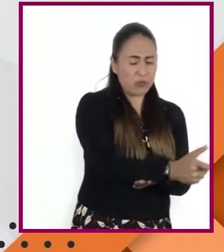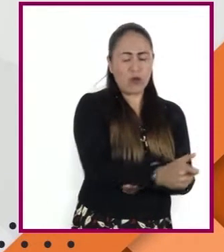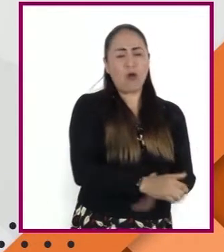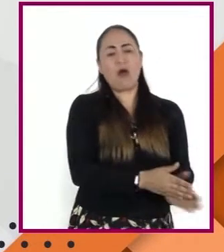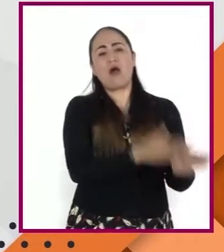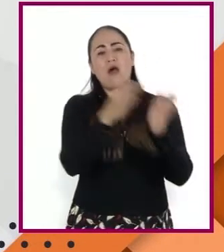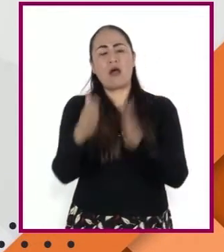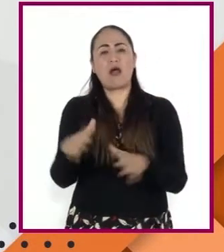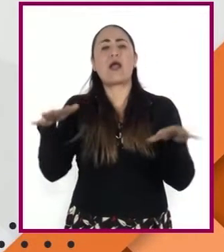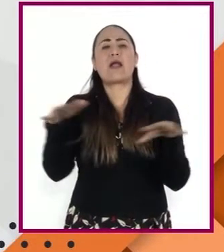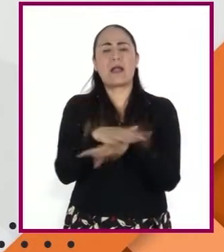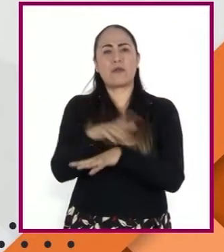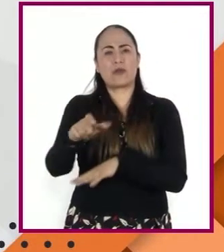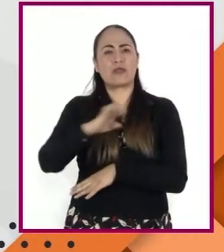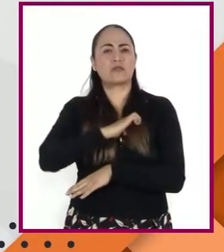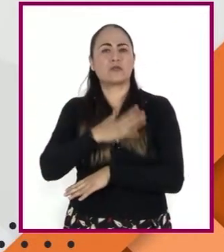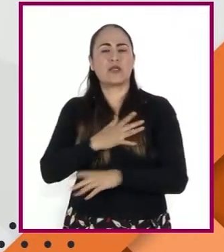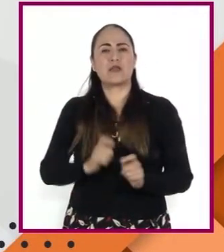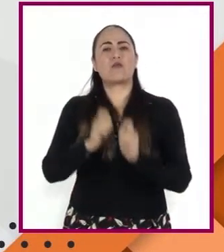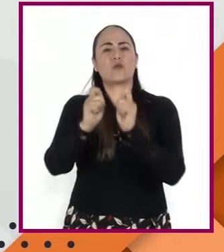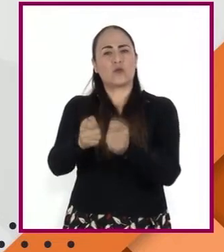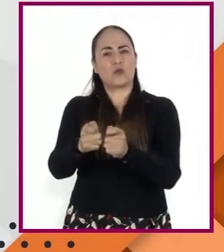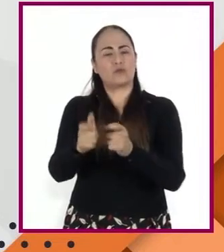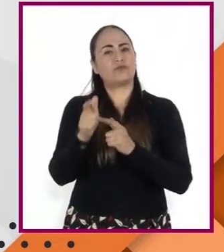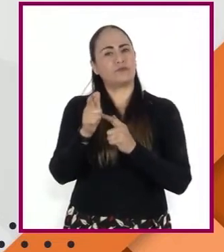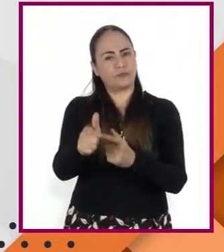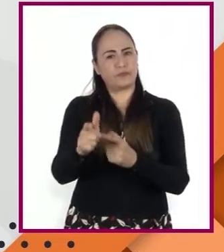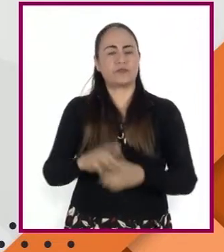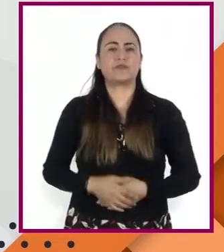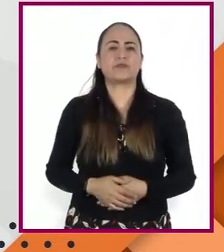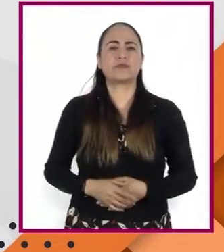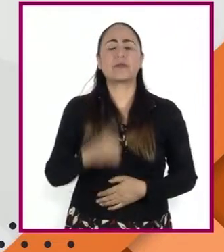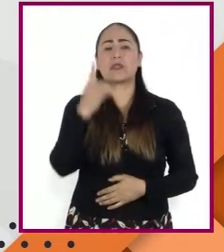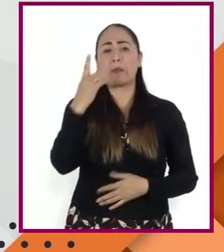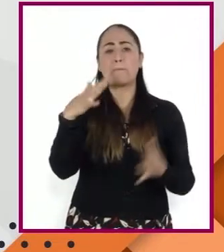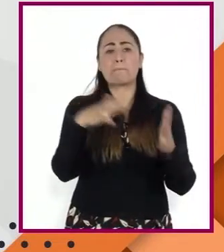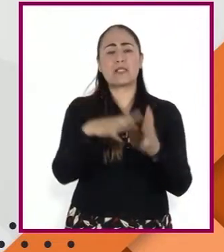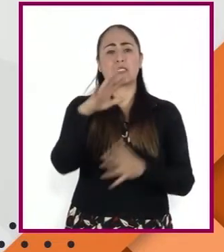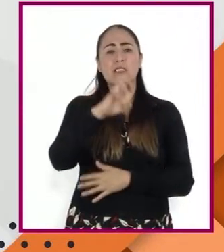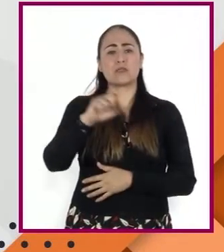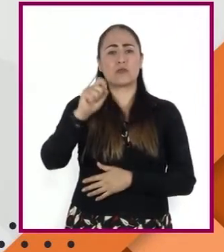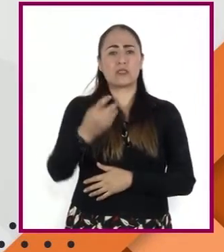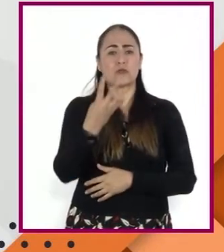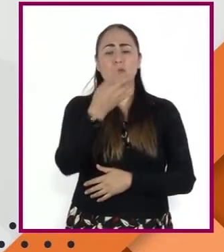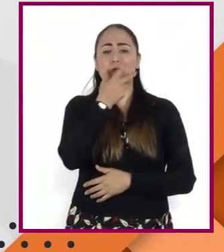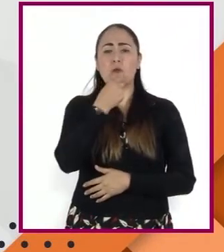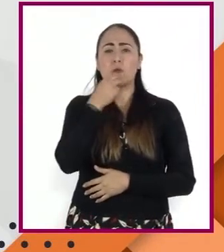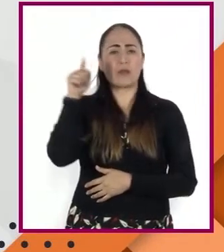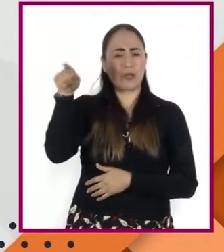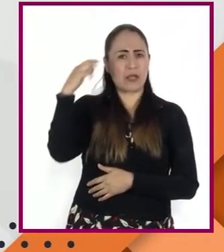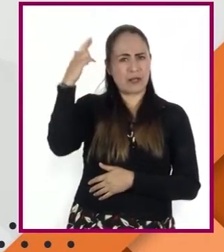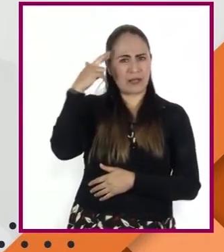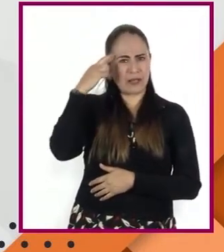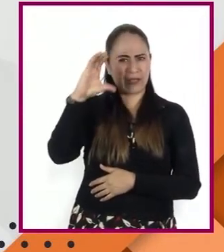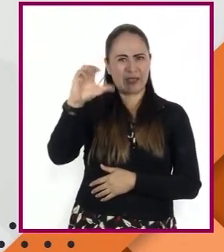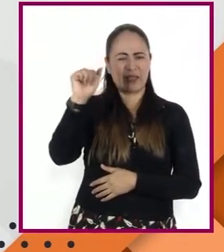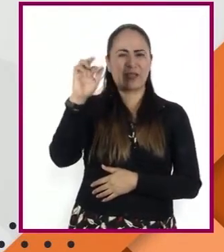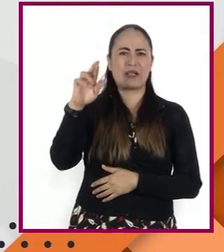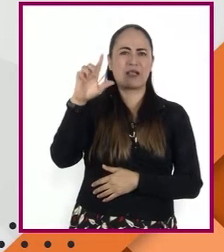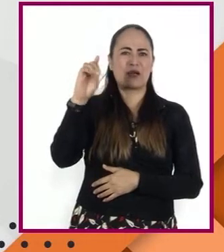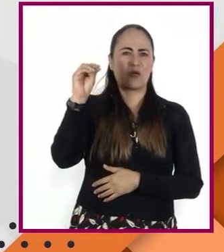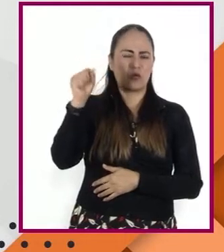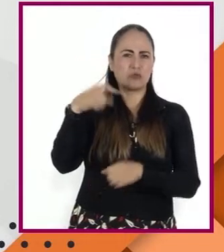indígenas llamados encomiendas. La introducción del sistema de encomienda se facilitó,